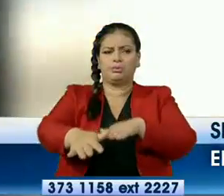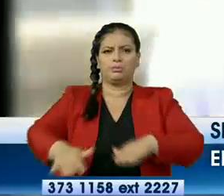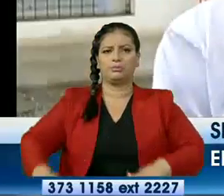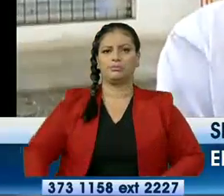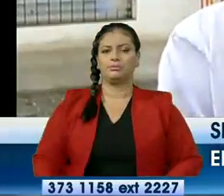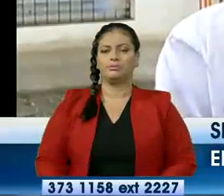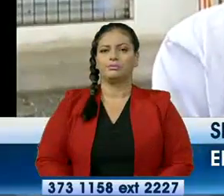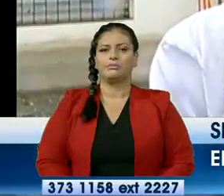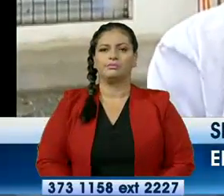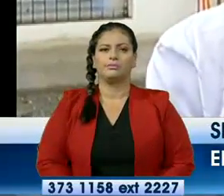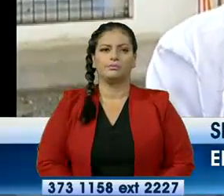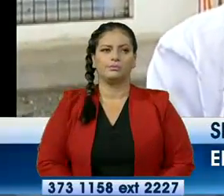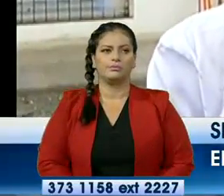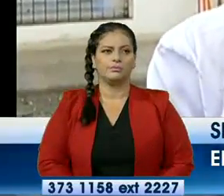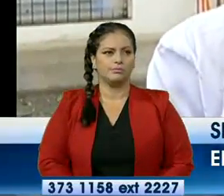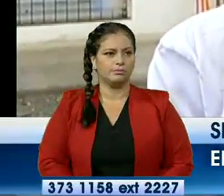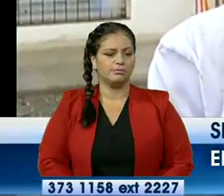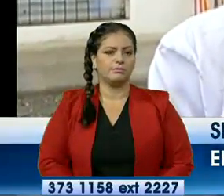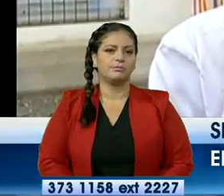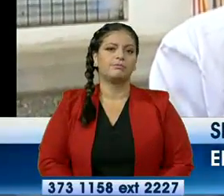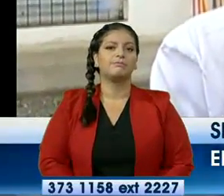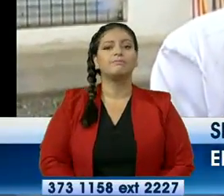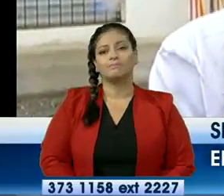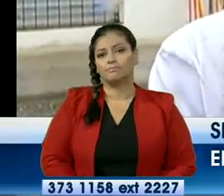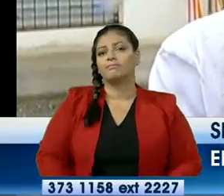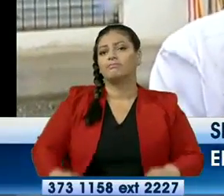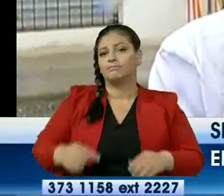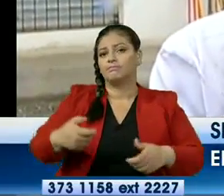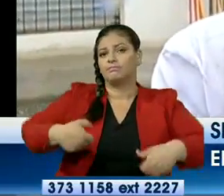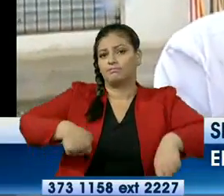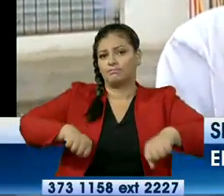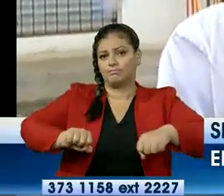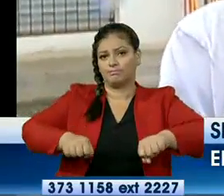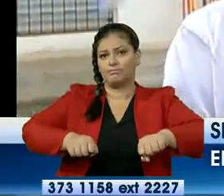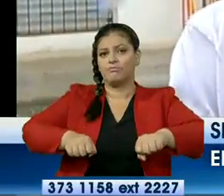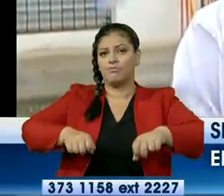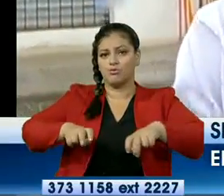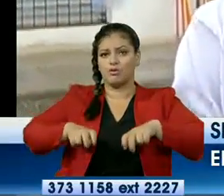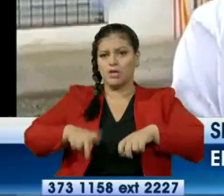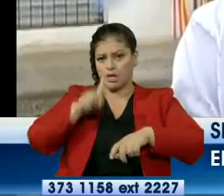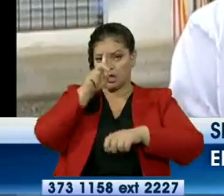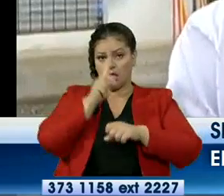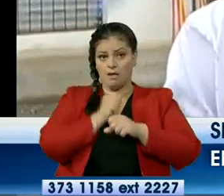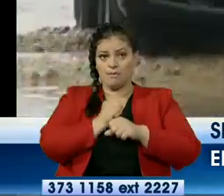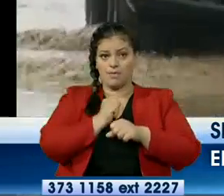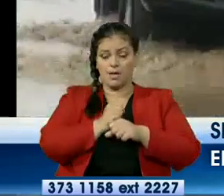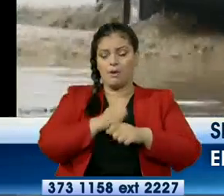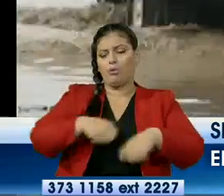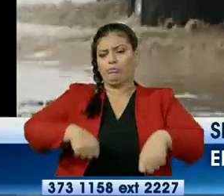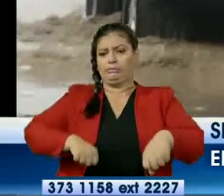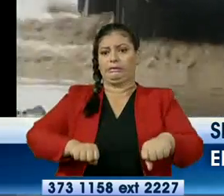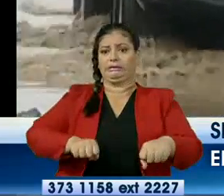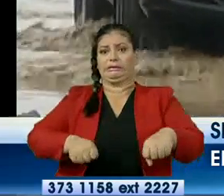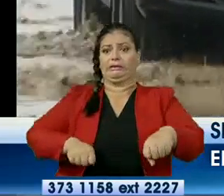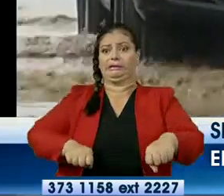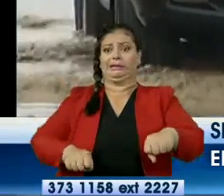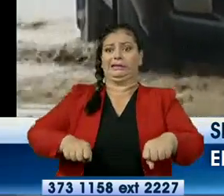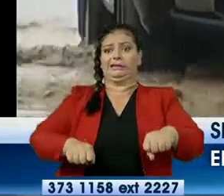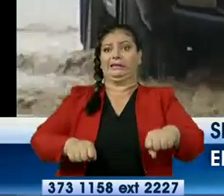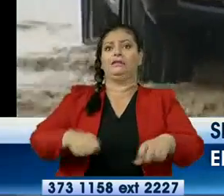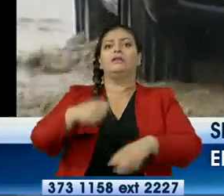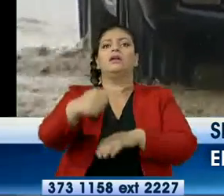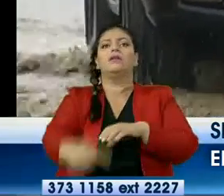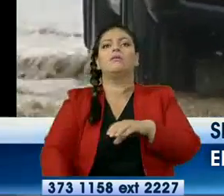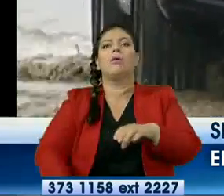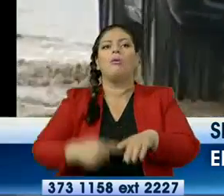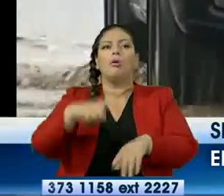Sí, porque nos perjudica las llantas, se daña la tricimoto, no podemos trabajar. Hasta los carros se abollan. Así como estamos, no solamente la parte de adelante